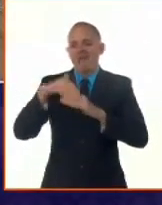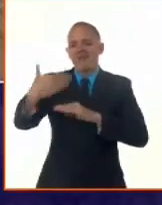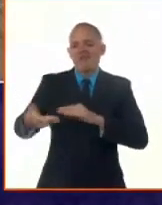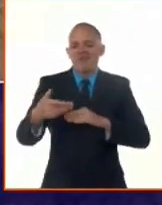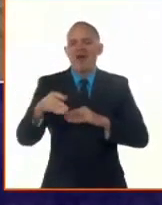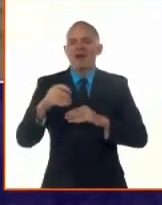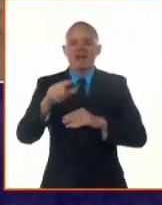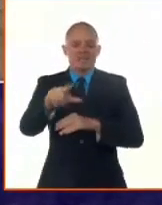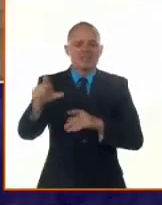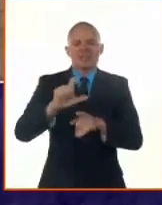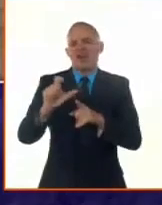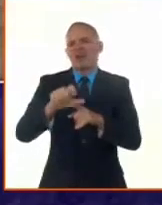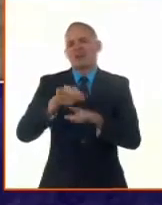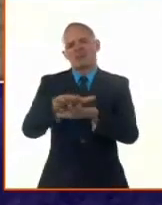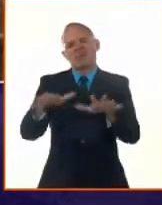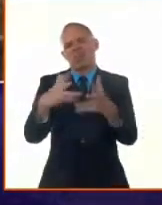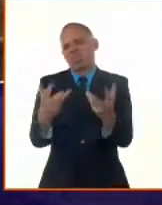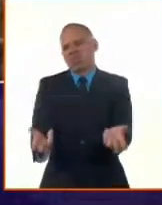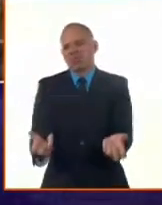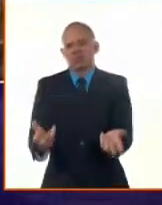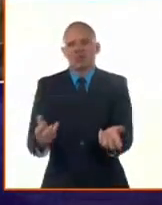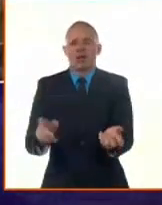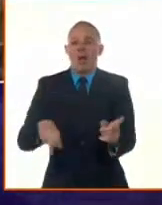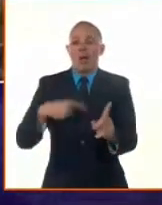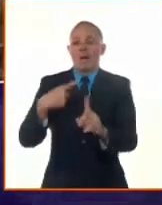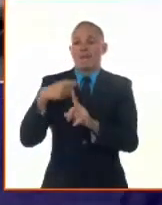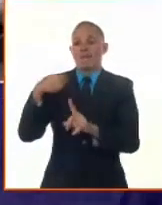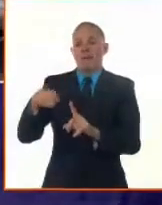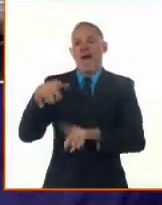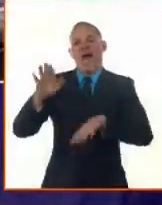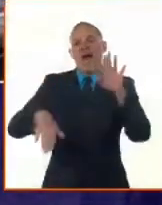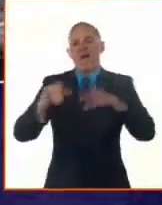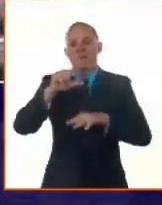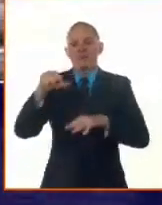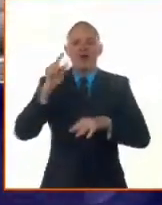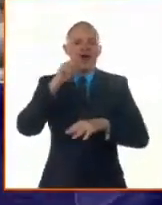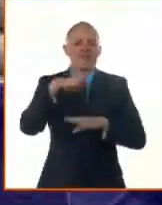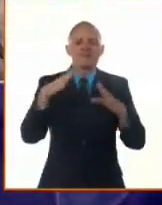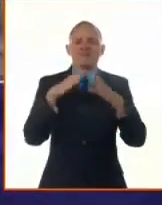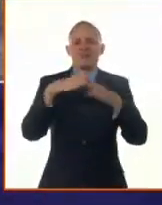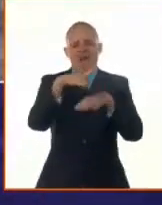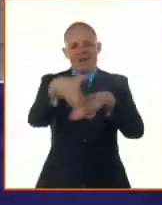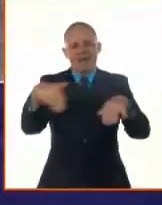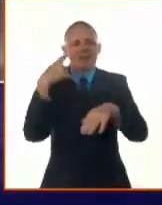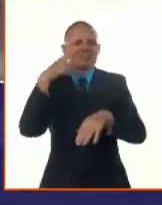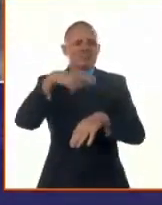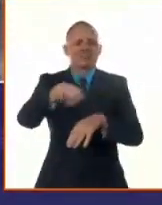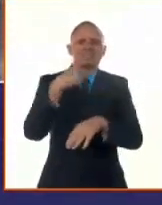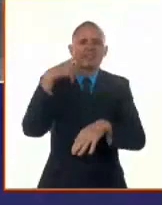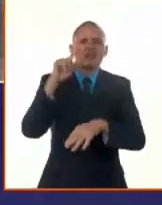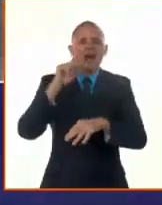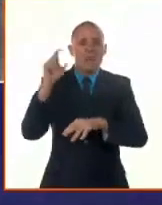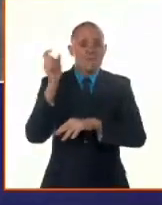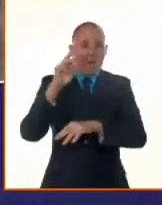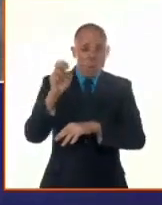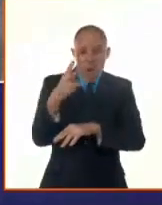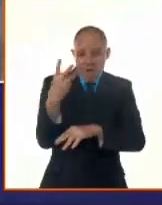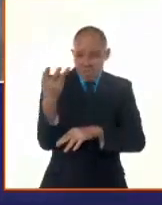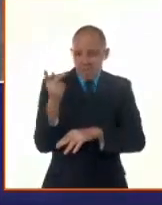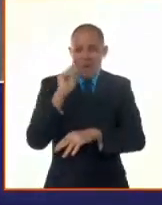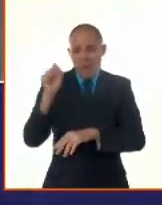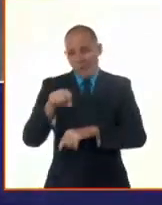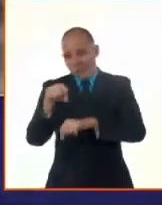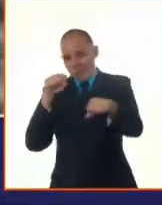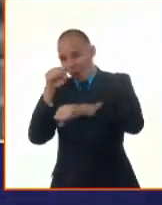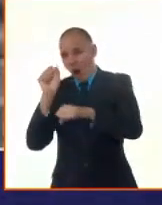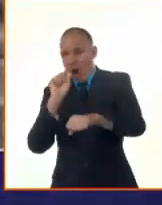los bombardeos también han sobresaltado de madrugada los residentes de la franja de gaza allí el ejército israelí atacado dos túneles y